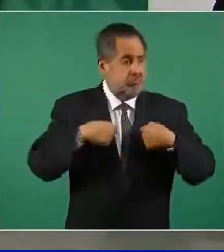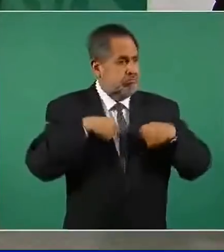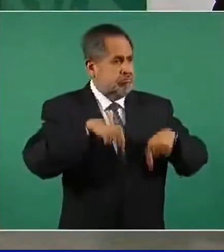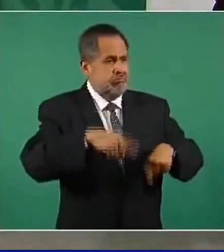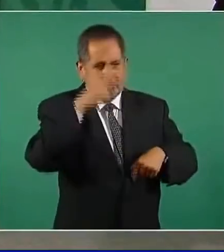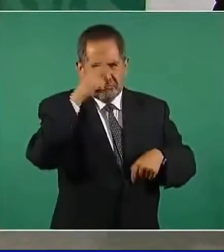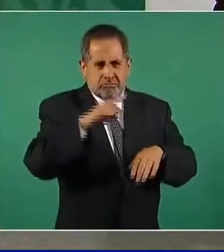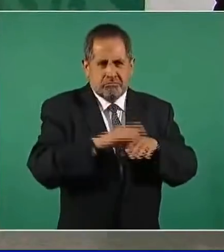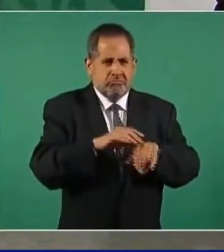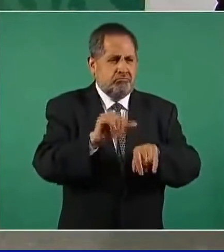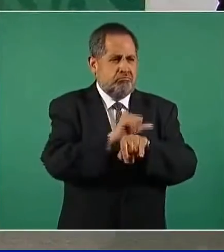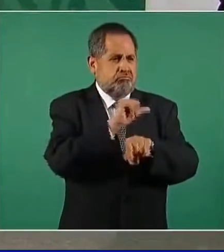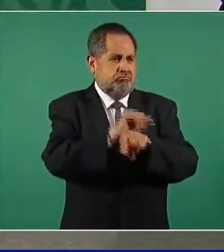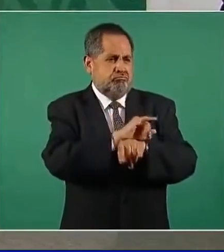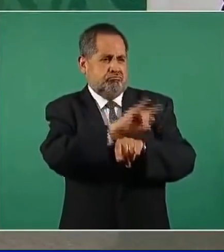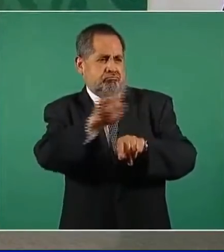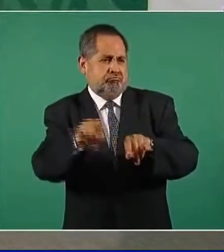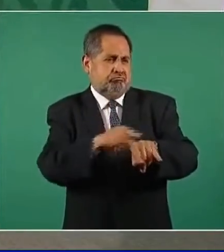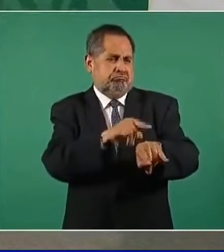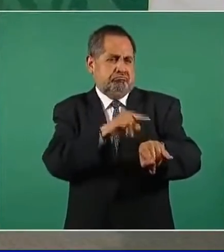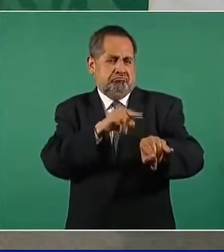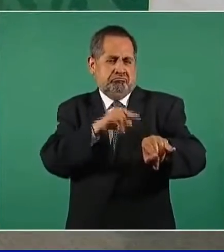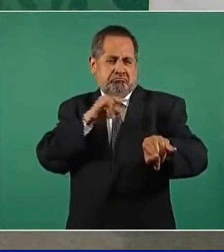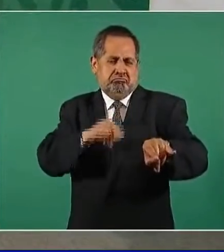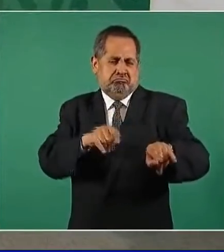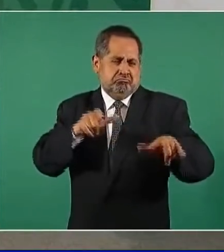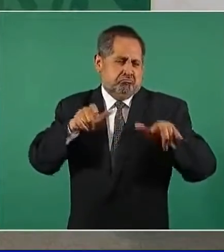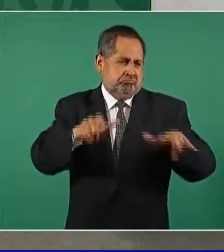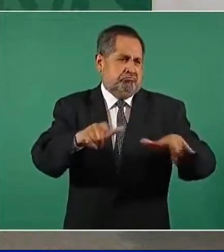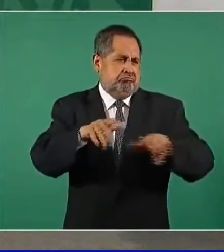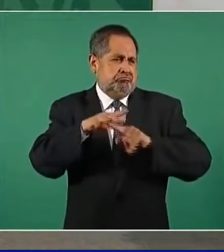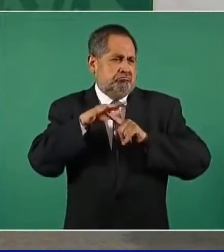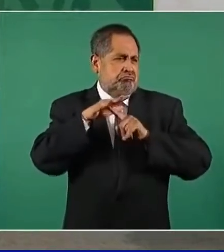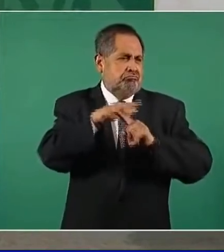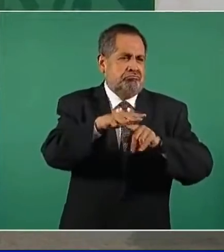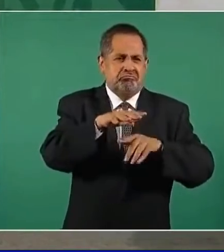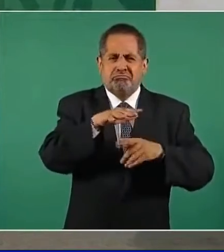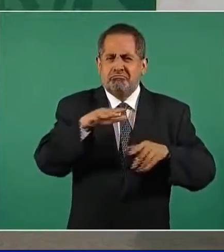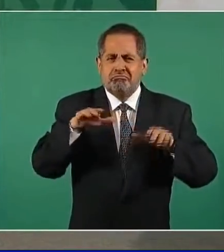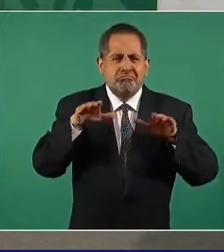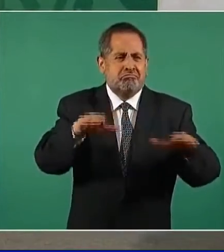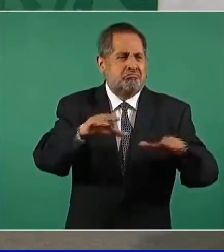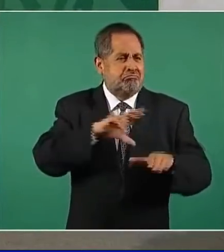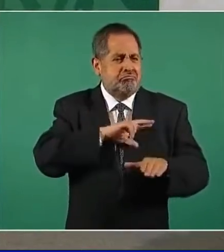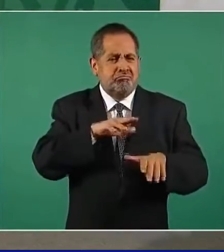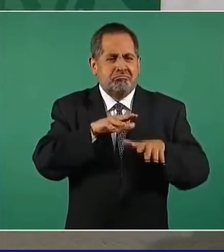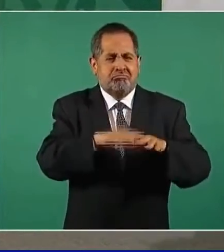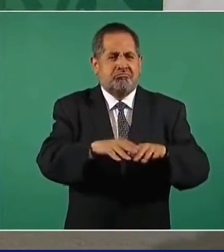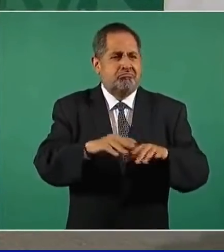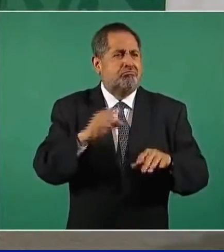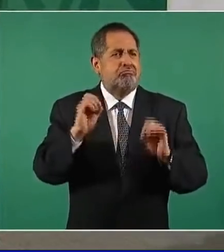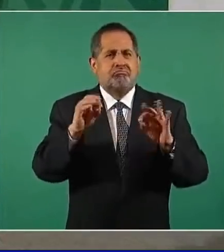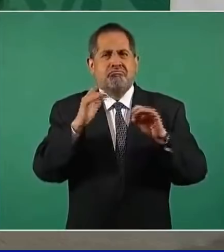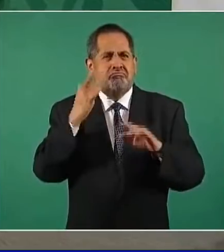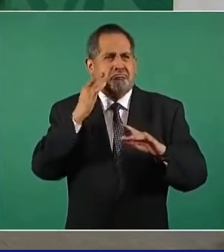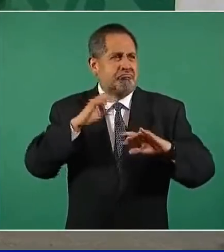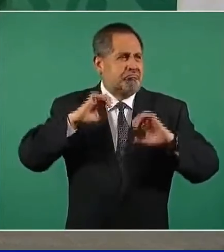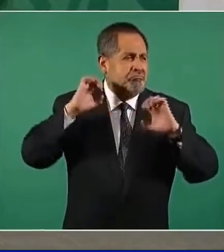Caravanas de carros blindados, aviones privados, oficinas